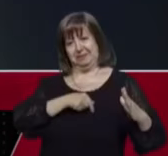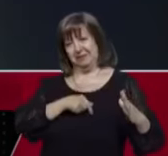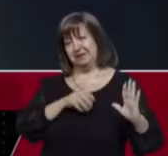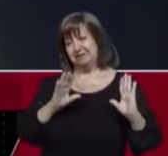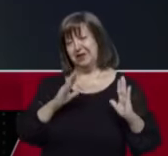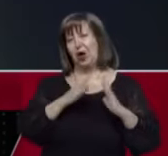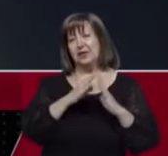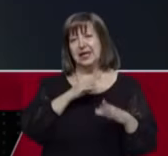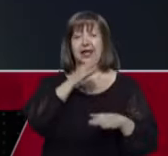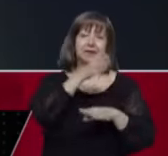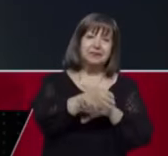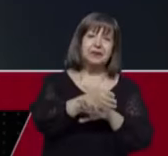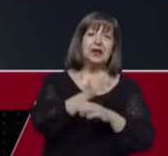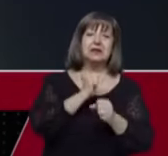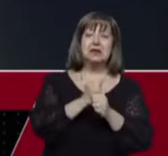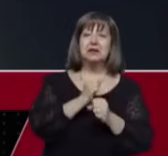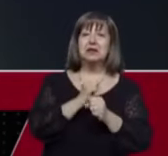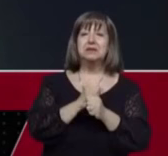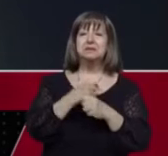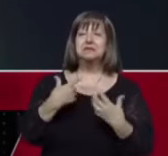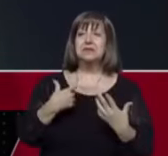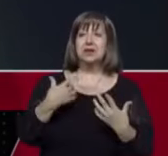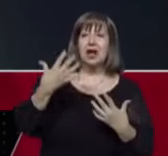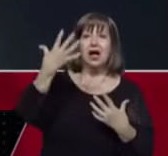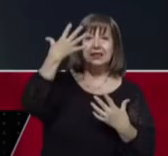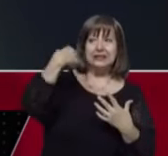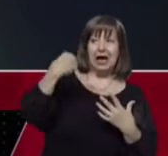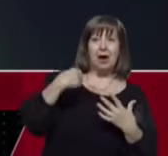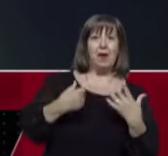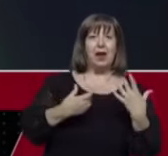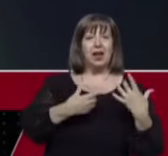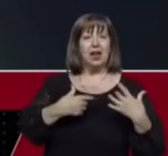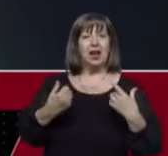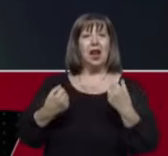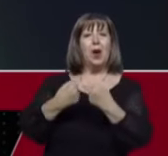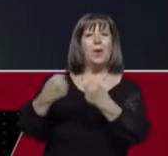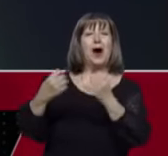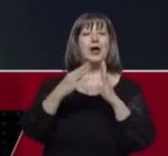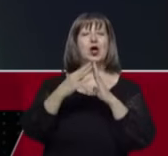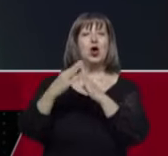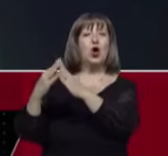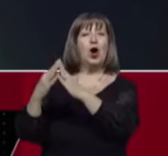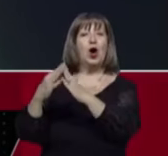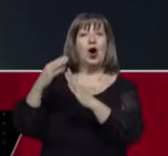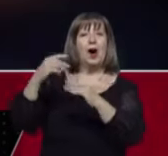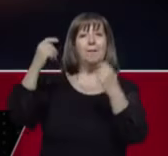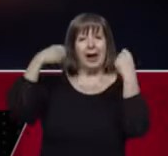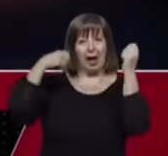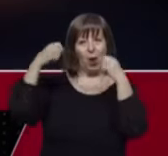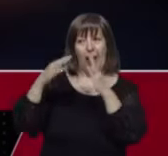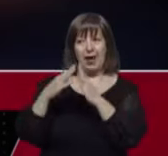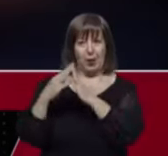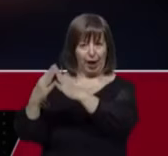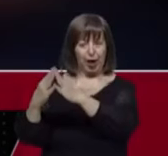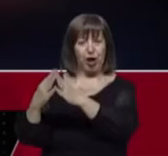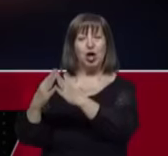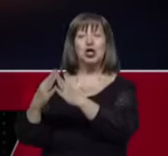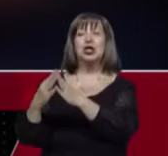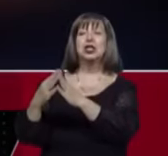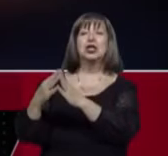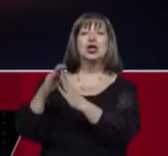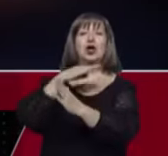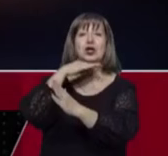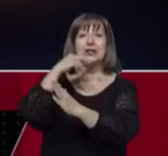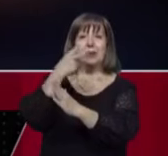7:40, sí, recibimos el desplazamiento al barrio del Paraguay, sí, Manzana J, Casa 22.